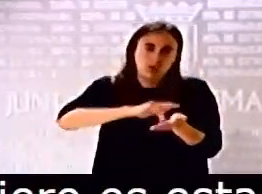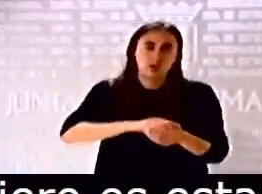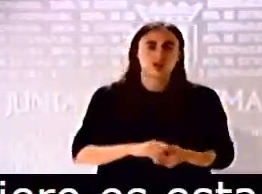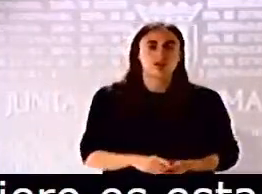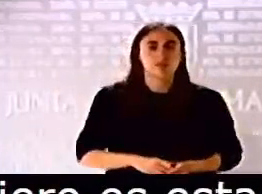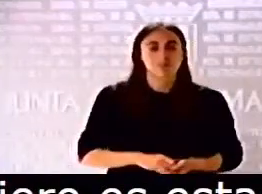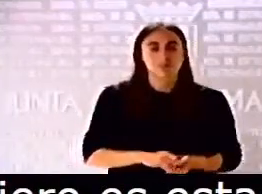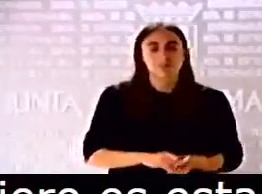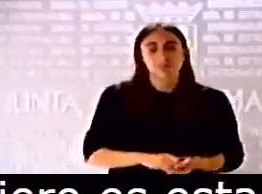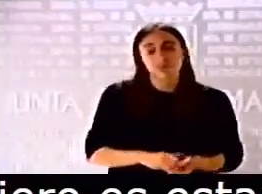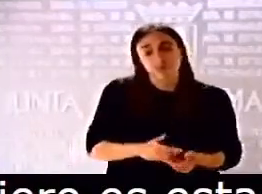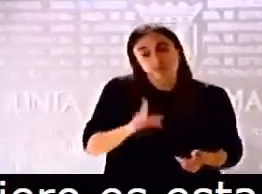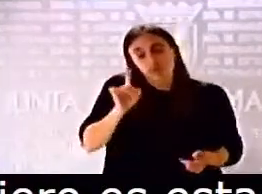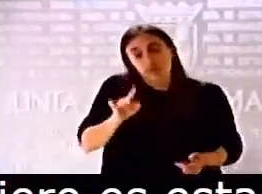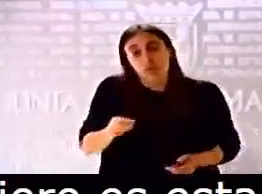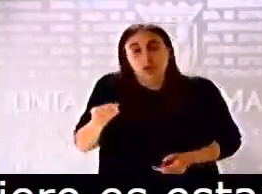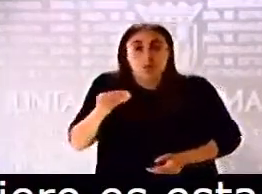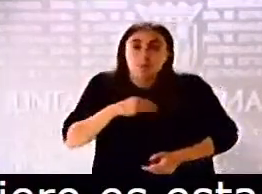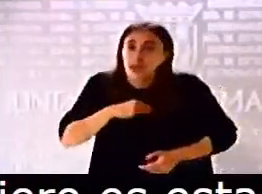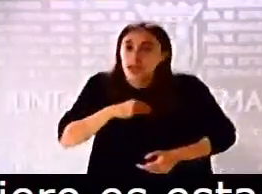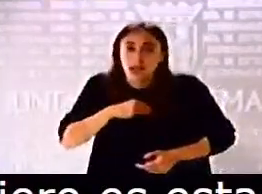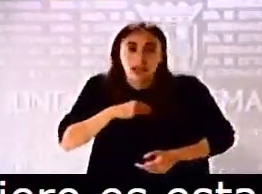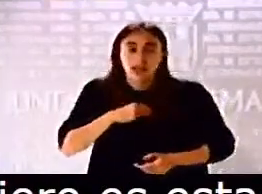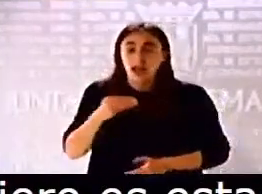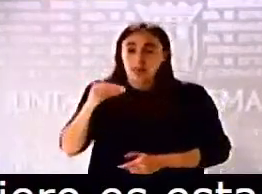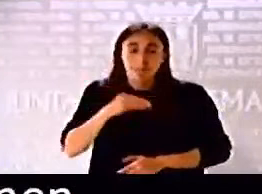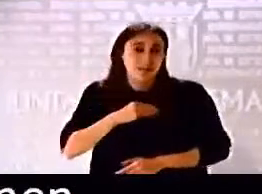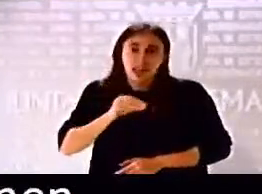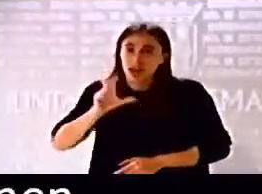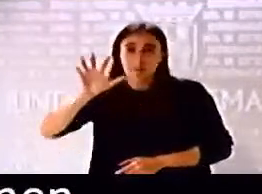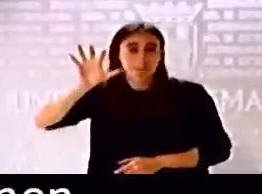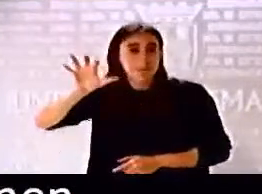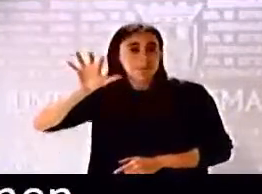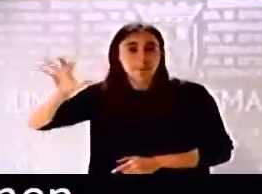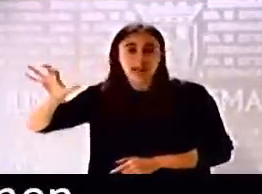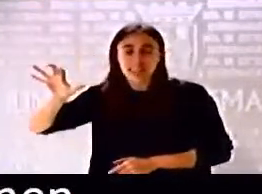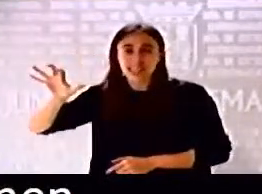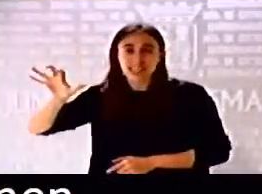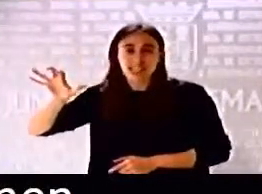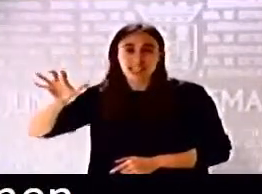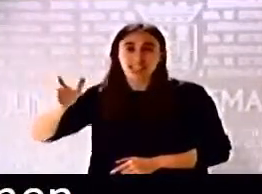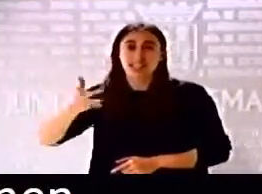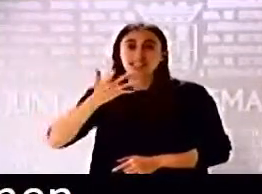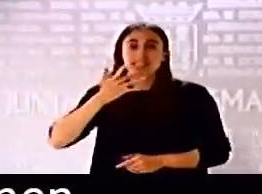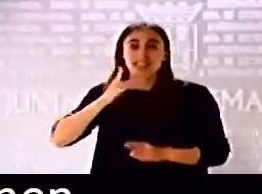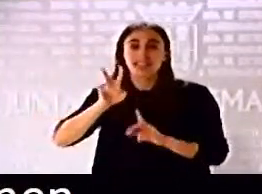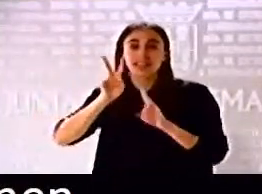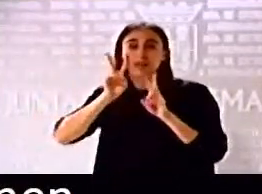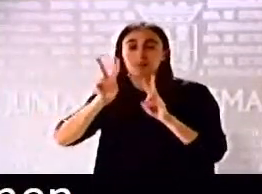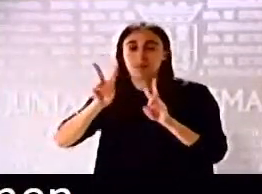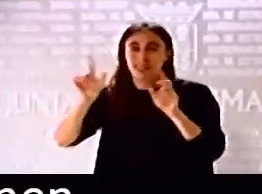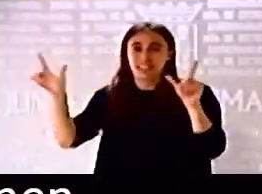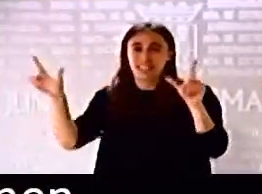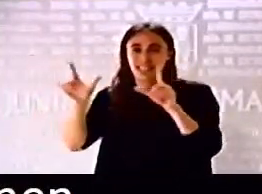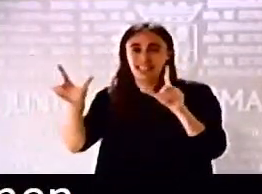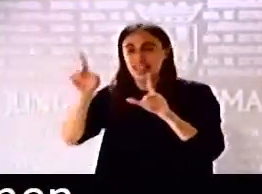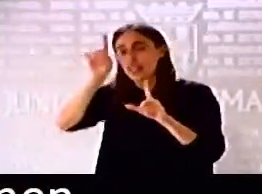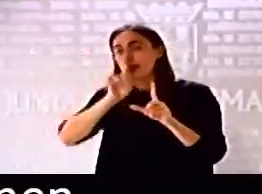Y lamentar muchísimo que haya países y cuando se ven esas imágenes en televisión,